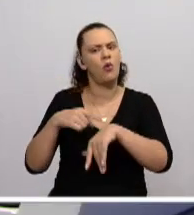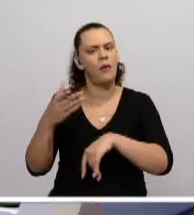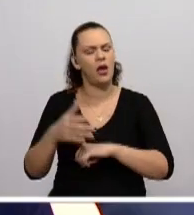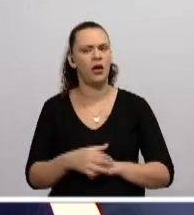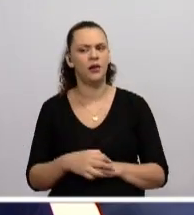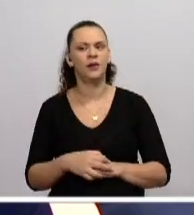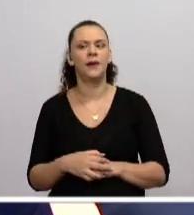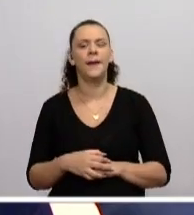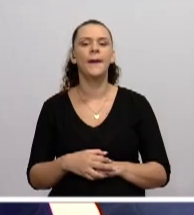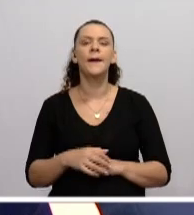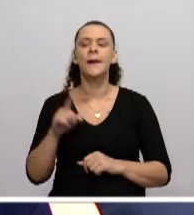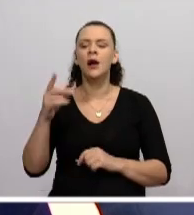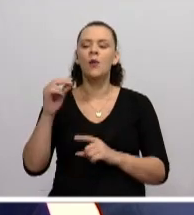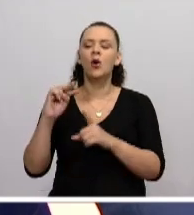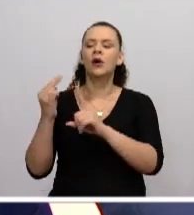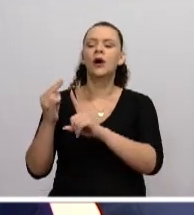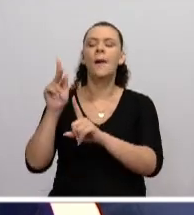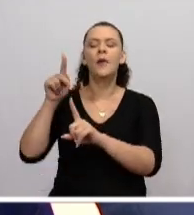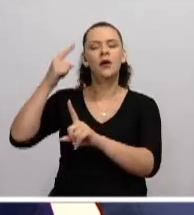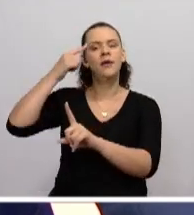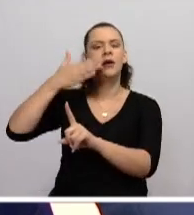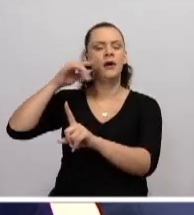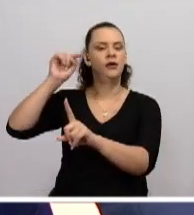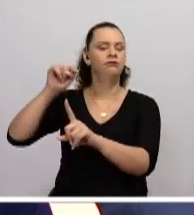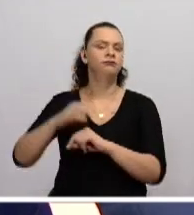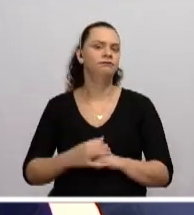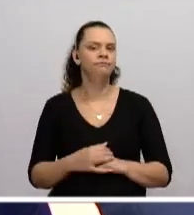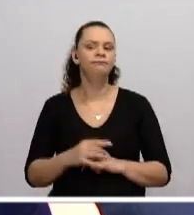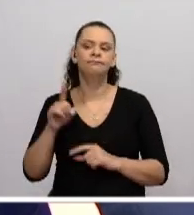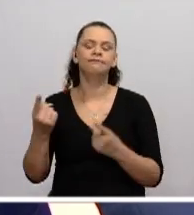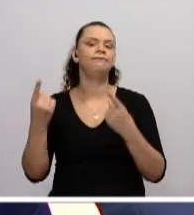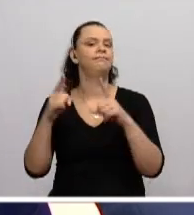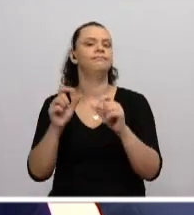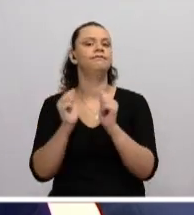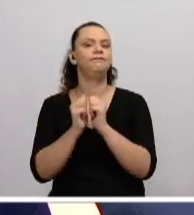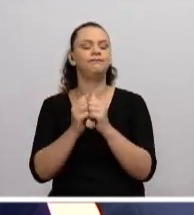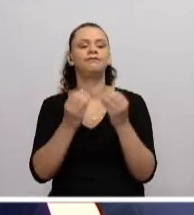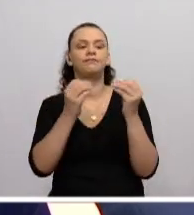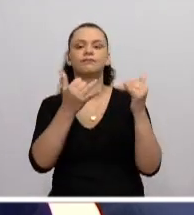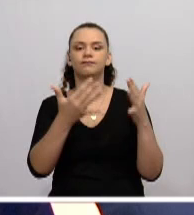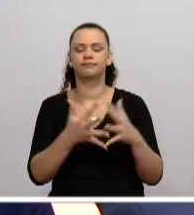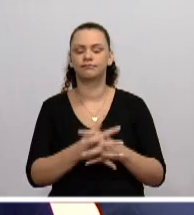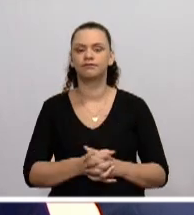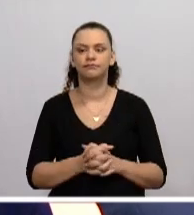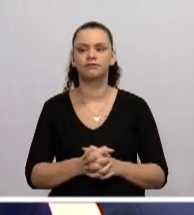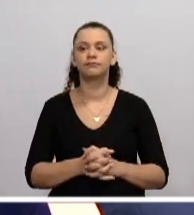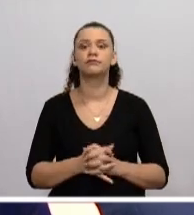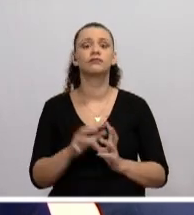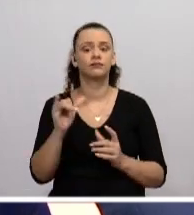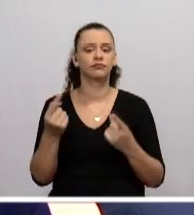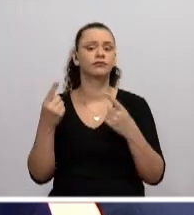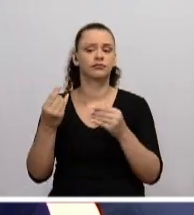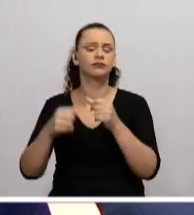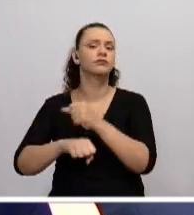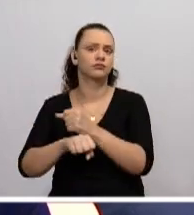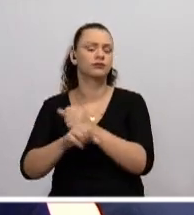está muy preconceptualizado y esto pasa con muchos jugadores ya ha pasado con mucho